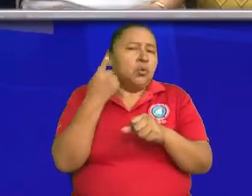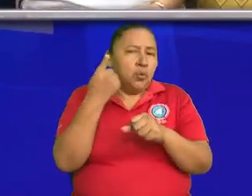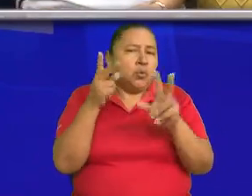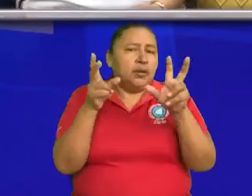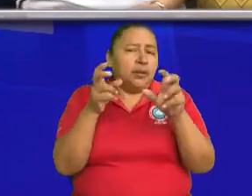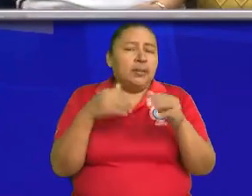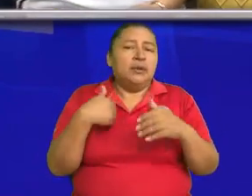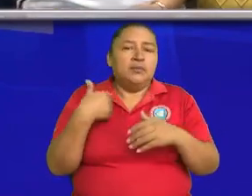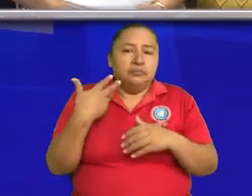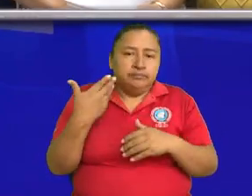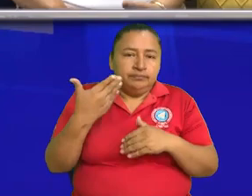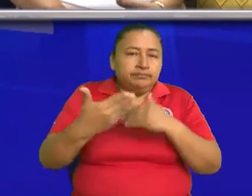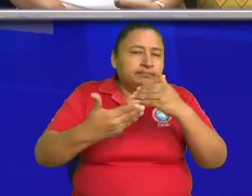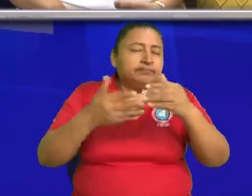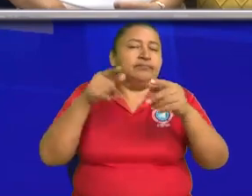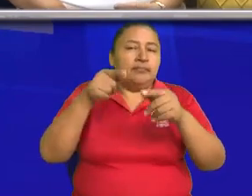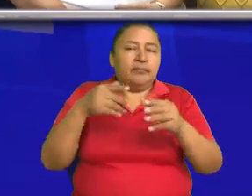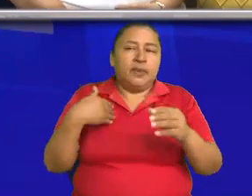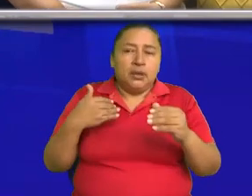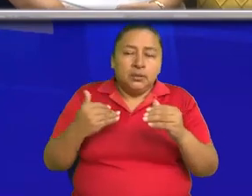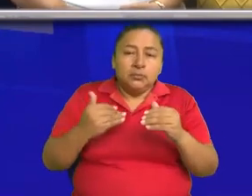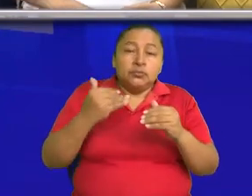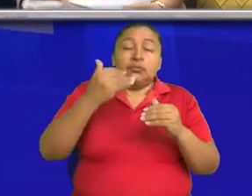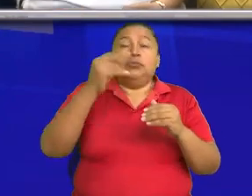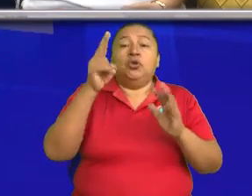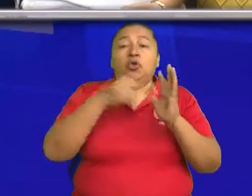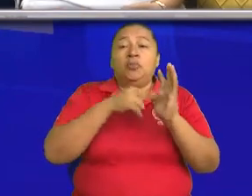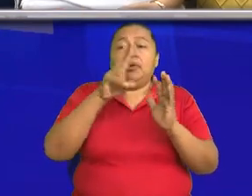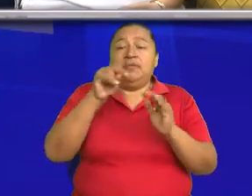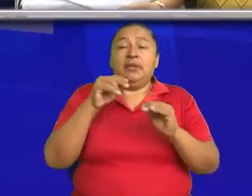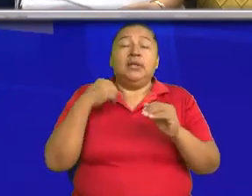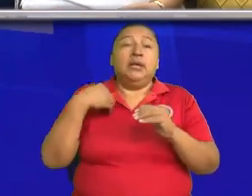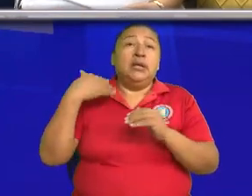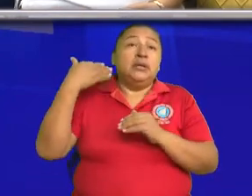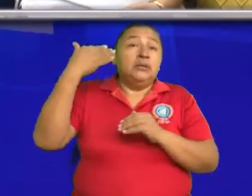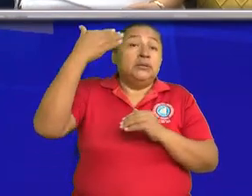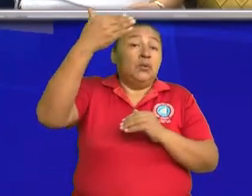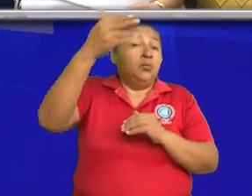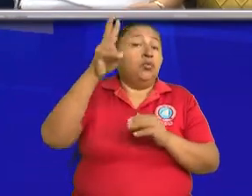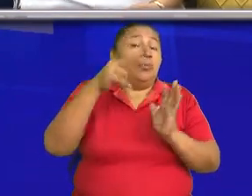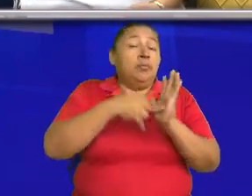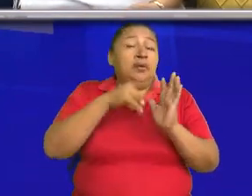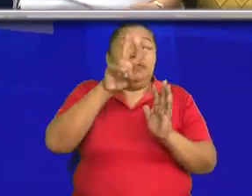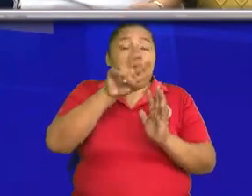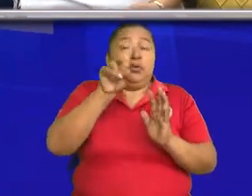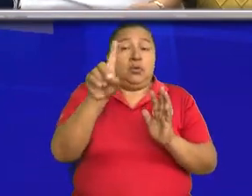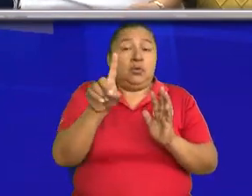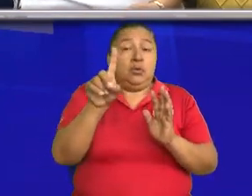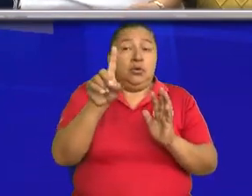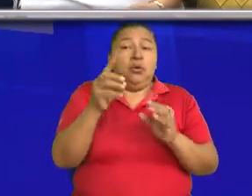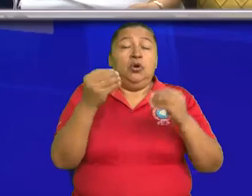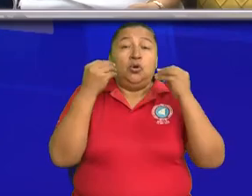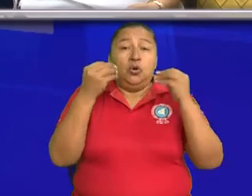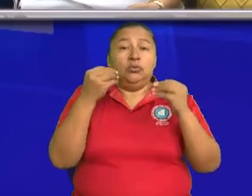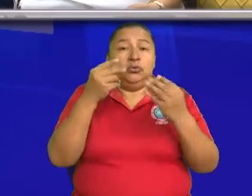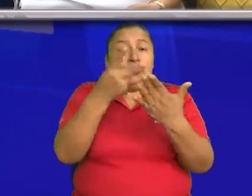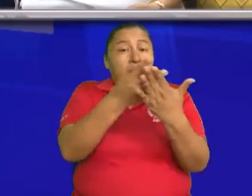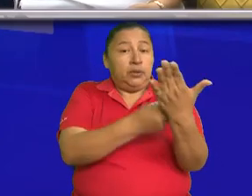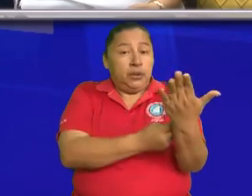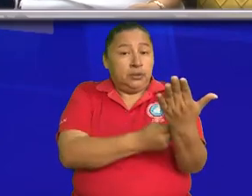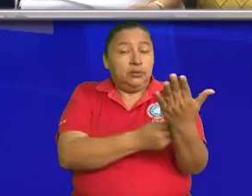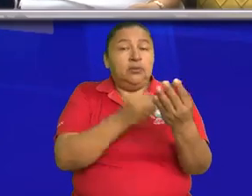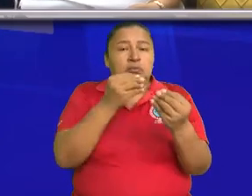que nos ha llegado hasta ahorita, hasta el 2020, hacia un 2021 con muchos proyectos, con